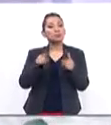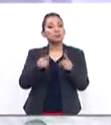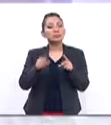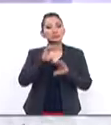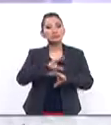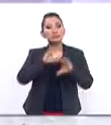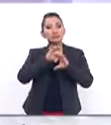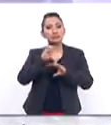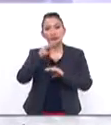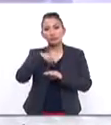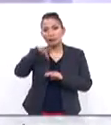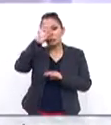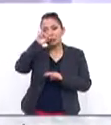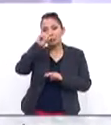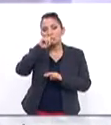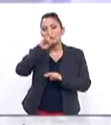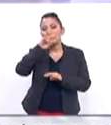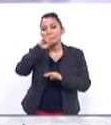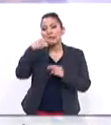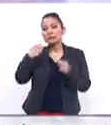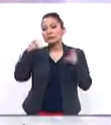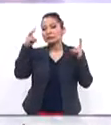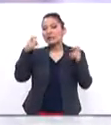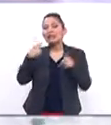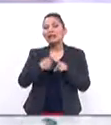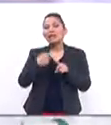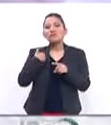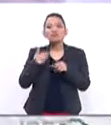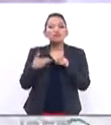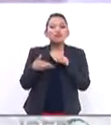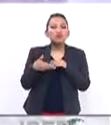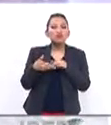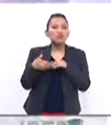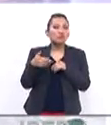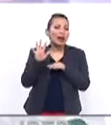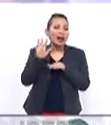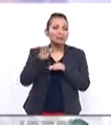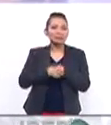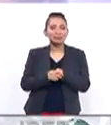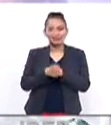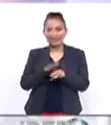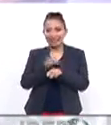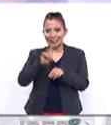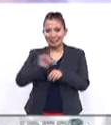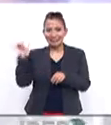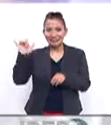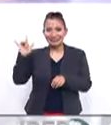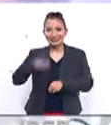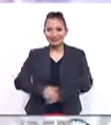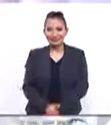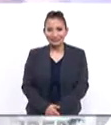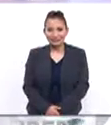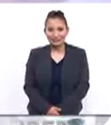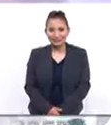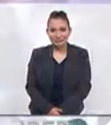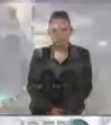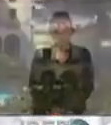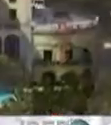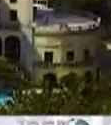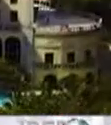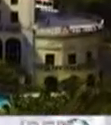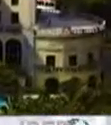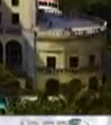música del cantautor cubano Silvio Rodríguez y esto que se titula ¿Quién fuera? ¿Quién fuera? Excelente día. ¿Quién fuera el